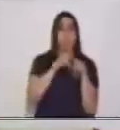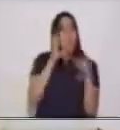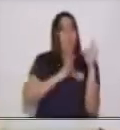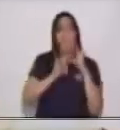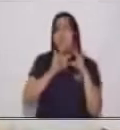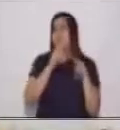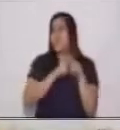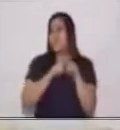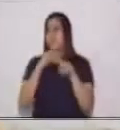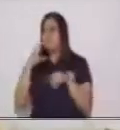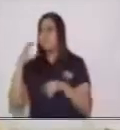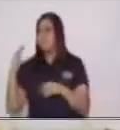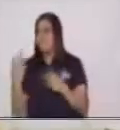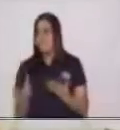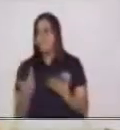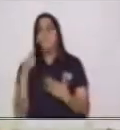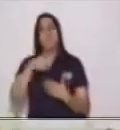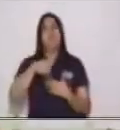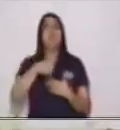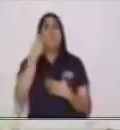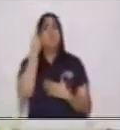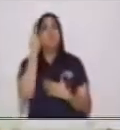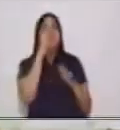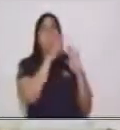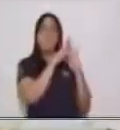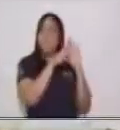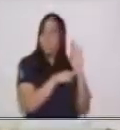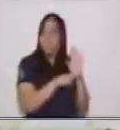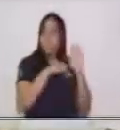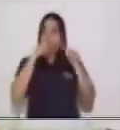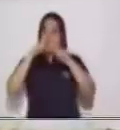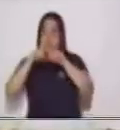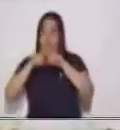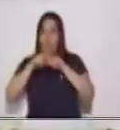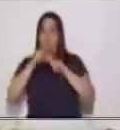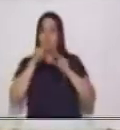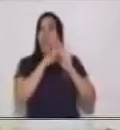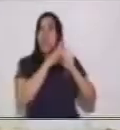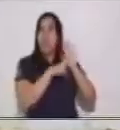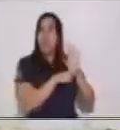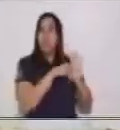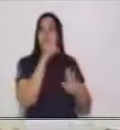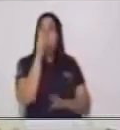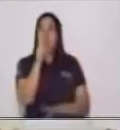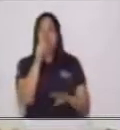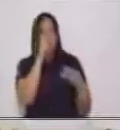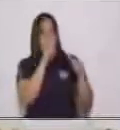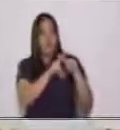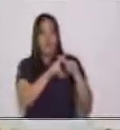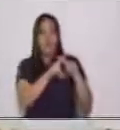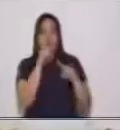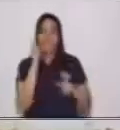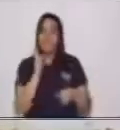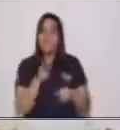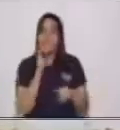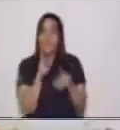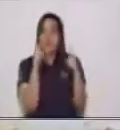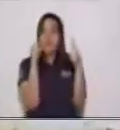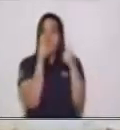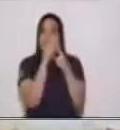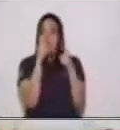reglas importantes que vamos a ver a continuación. La regla número 1 es que va a llevar X cuando las